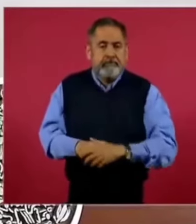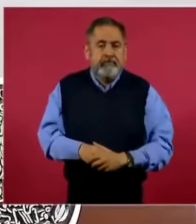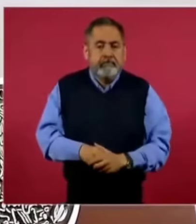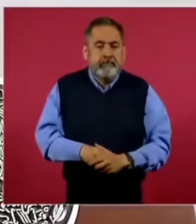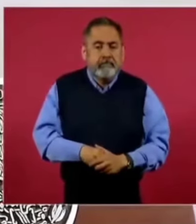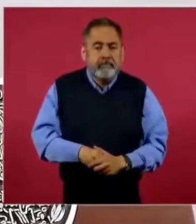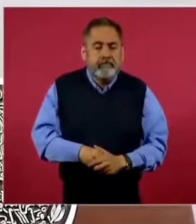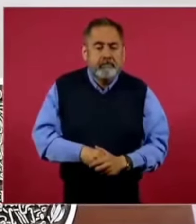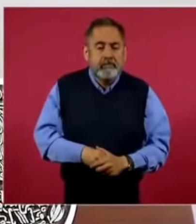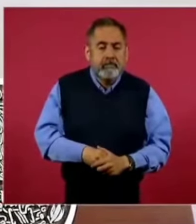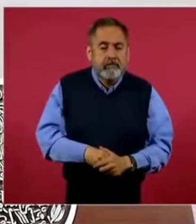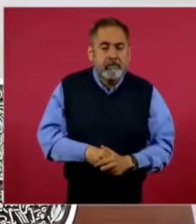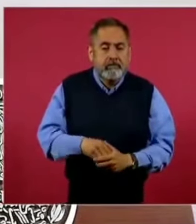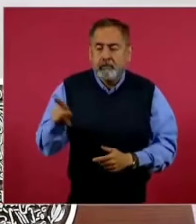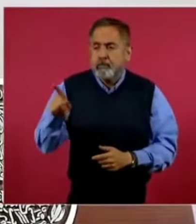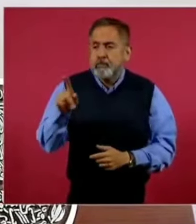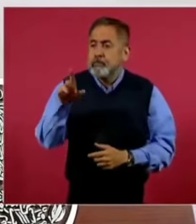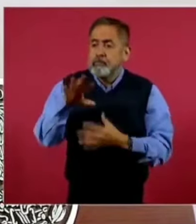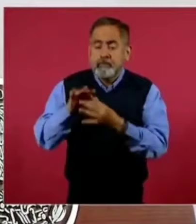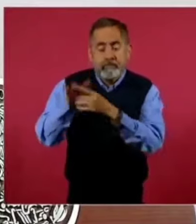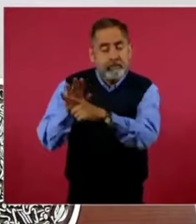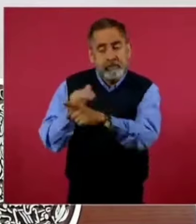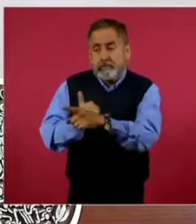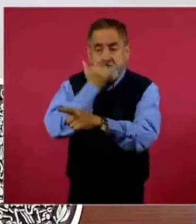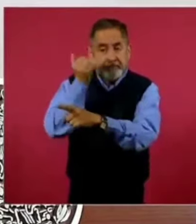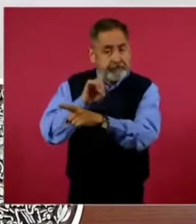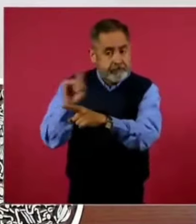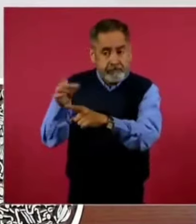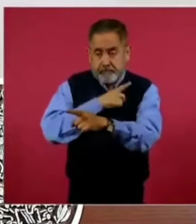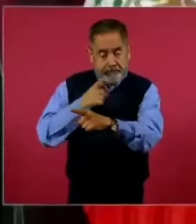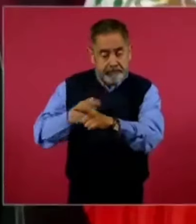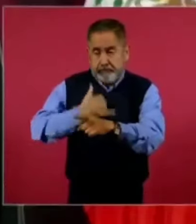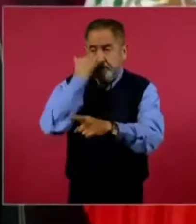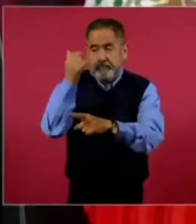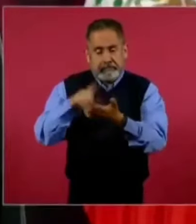es un error garrafal y un crimen